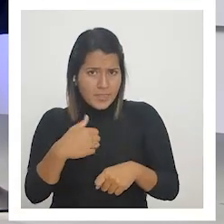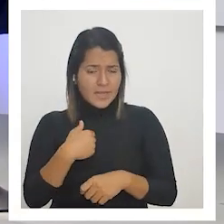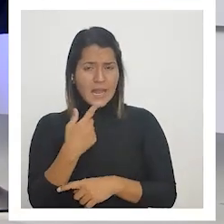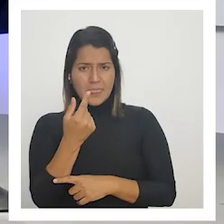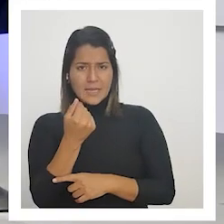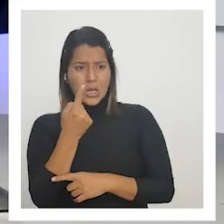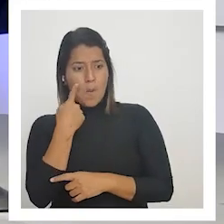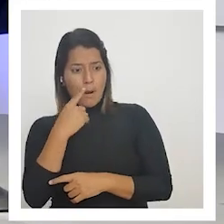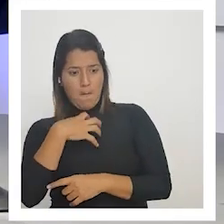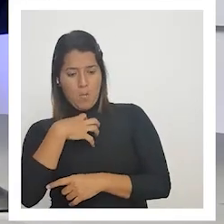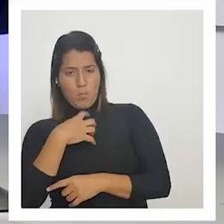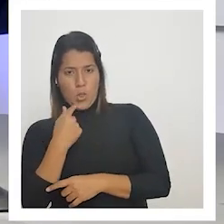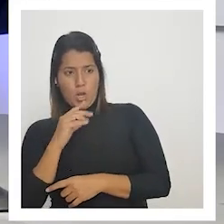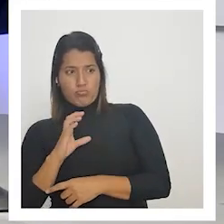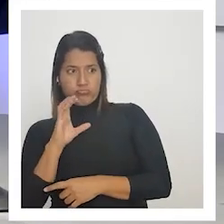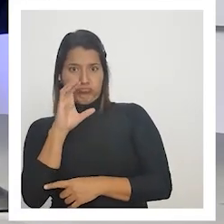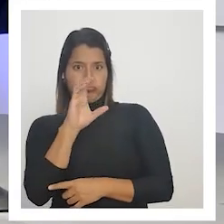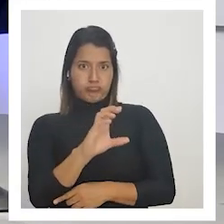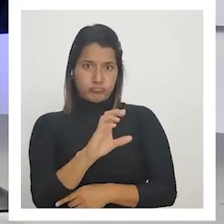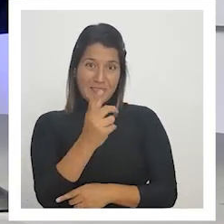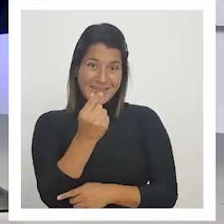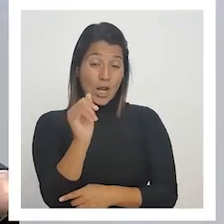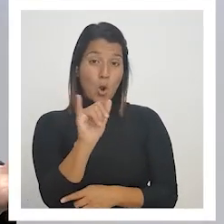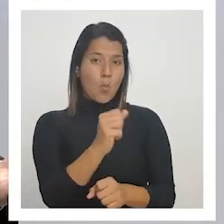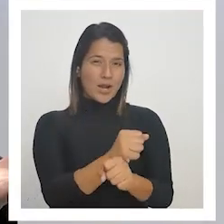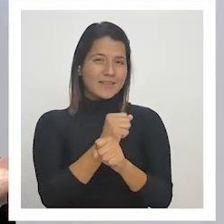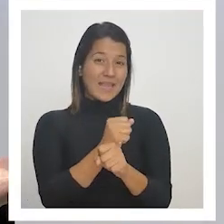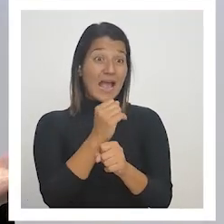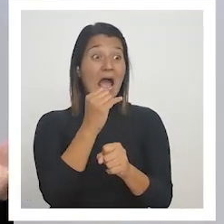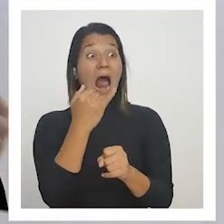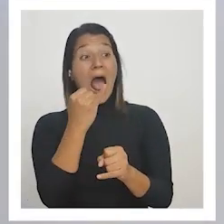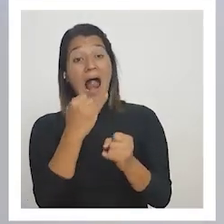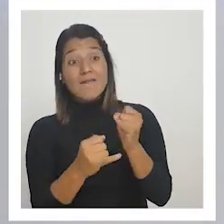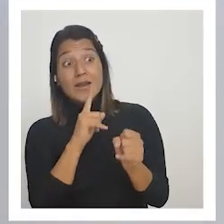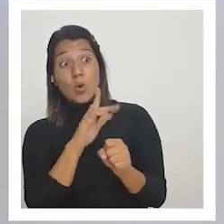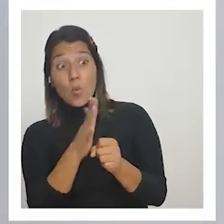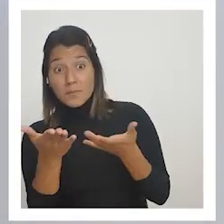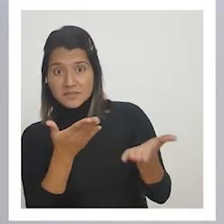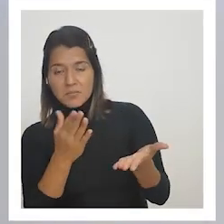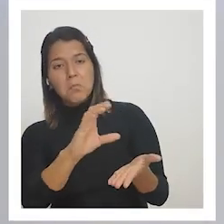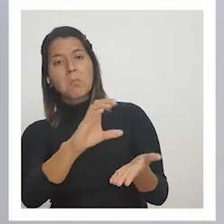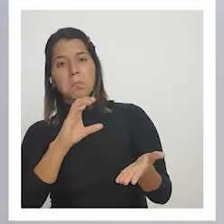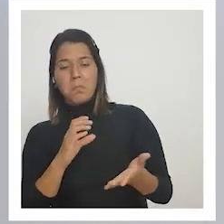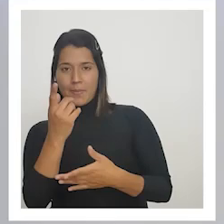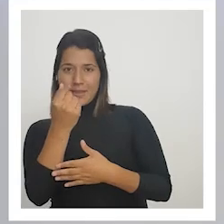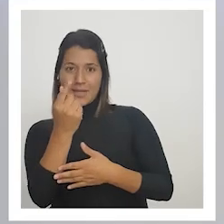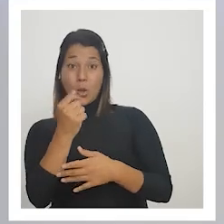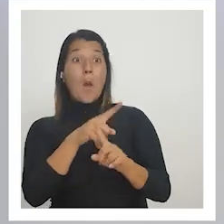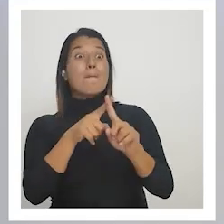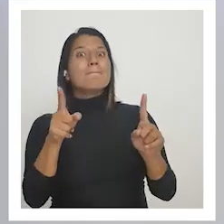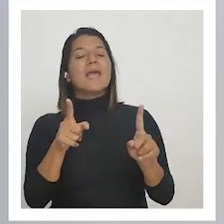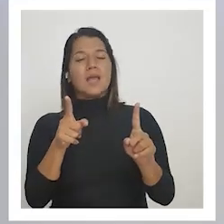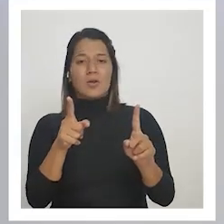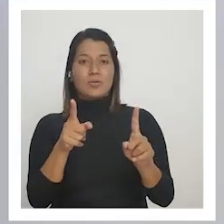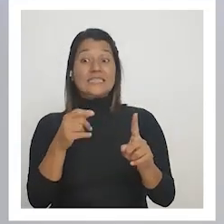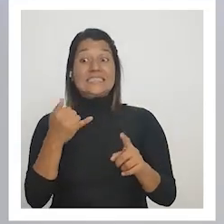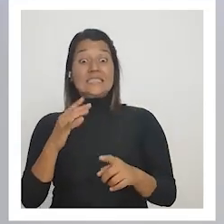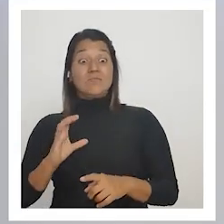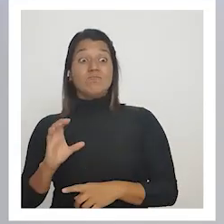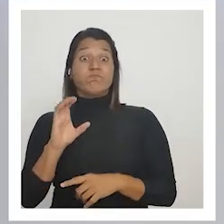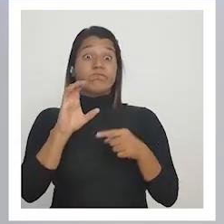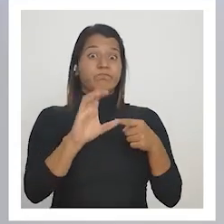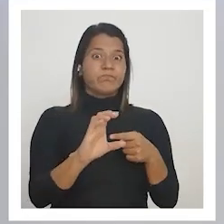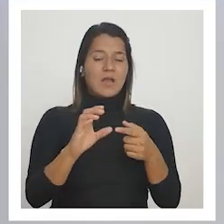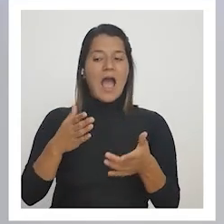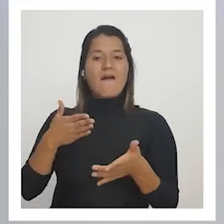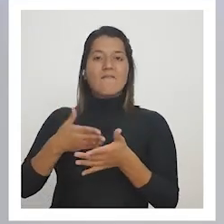lo que sí es clarísimo es que aún teniéndolo le va a afectar su flujo de caja. Claro. Y entonces uno de los elementos que se incorporó es